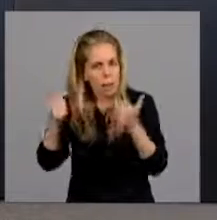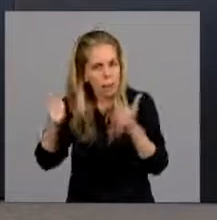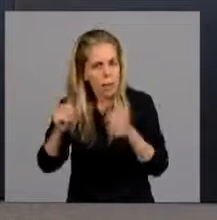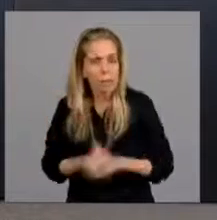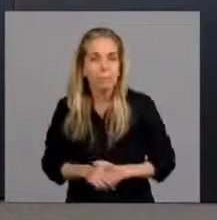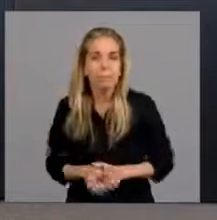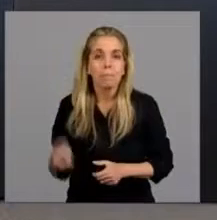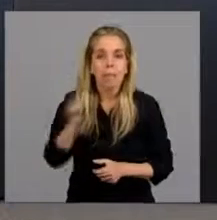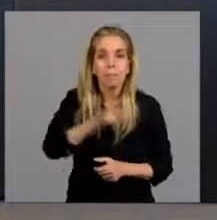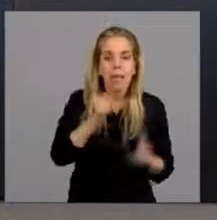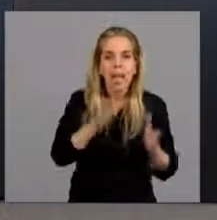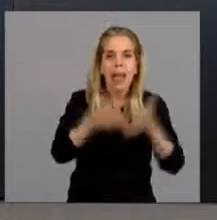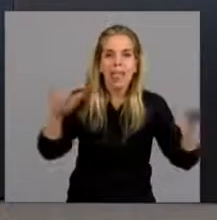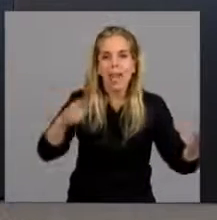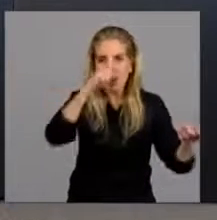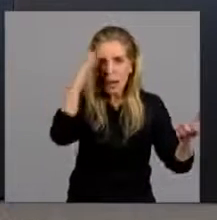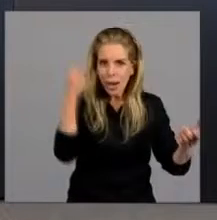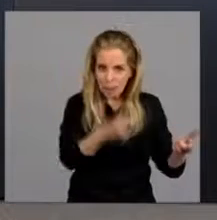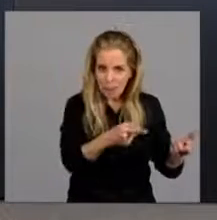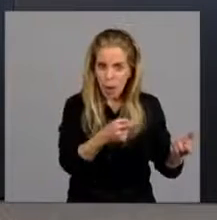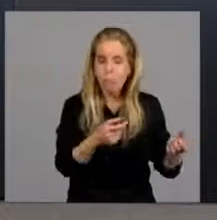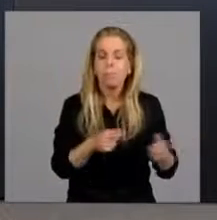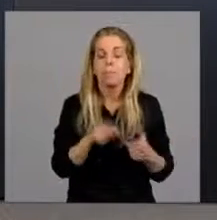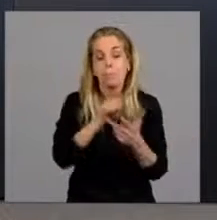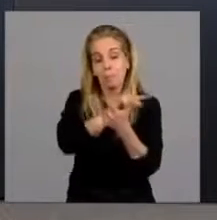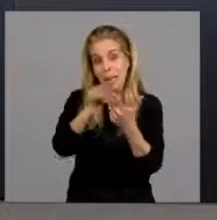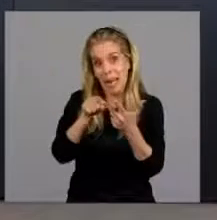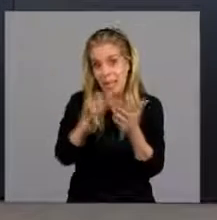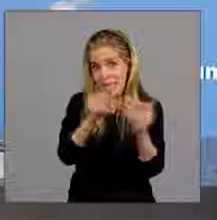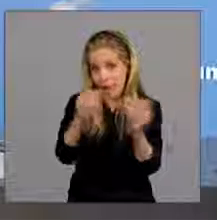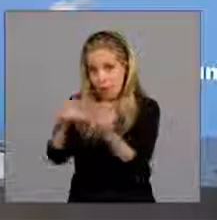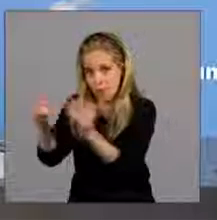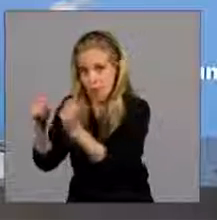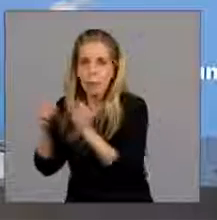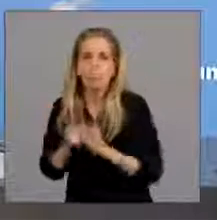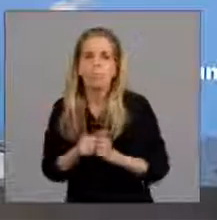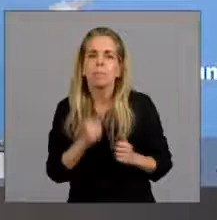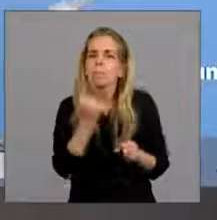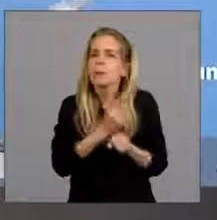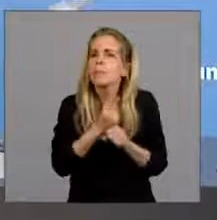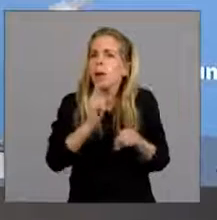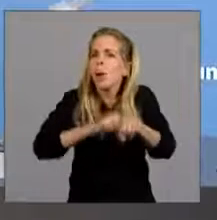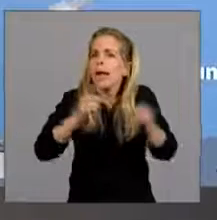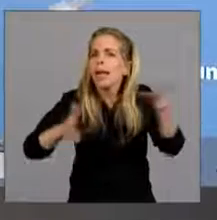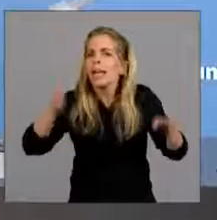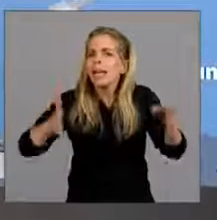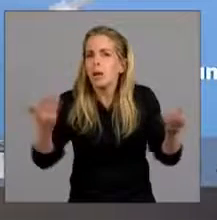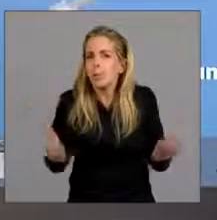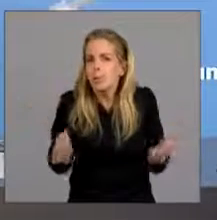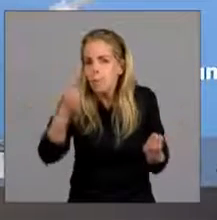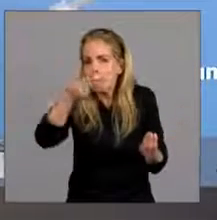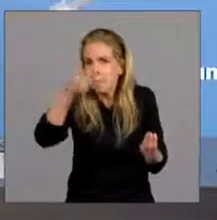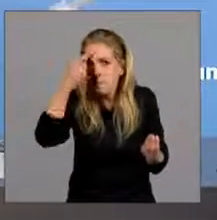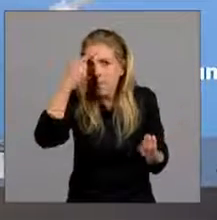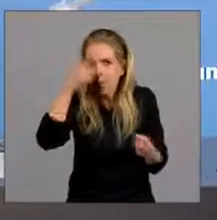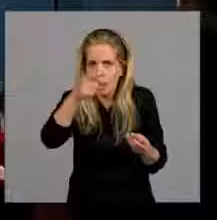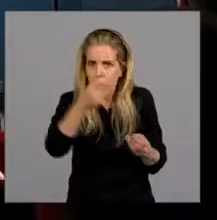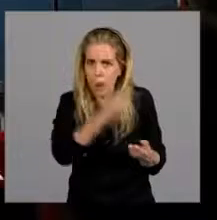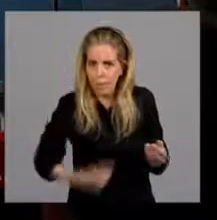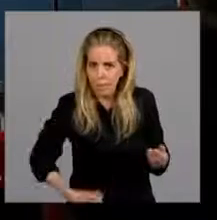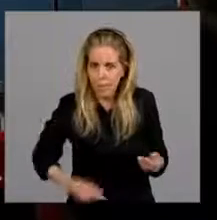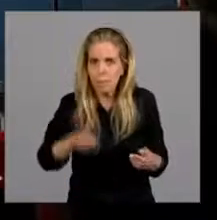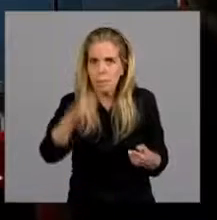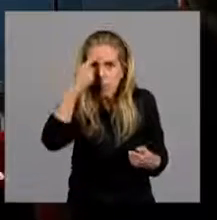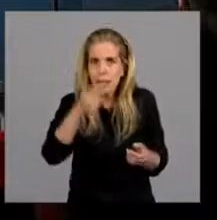Gabriel Suet, del Diario de la Nación. Hola, Gaby. Tres preguntas rápido. Primero, ¿qué plazos manejan para el reinicio, el presidente le pregunto, el reinicio